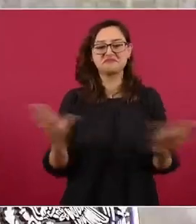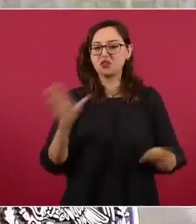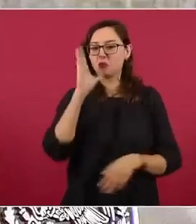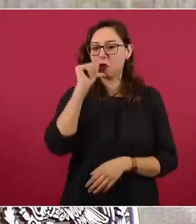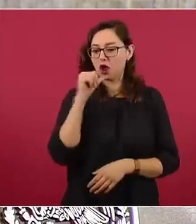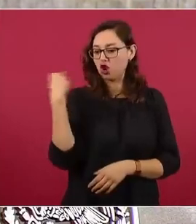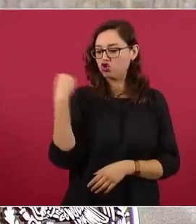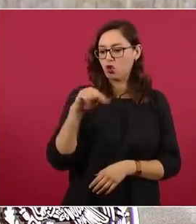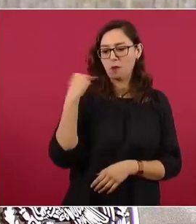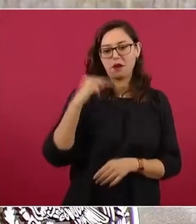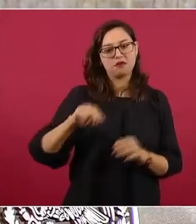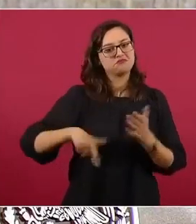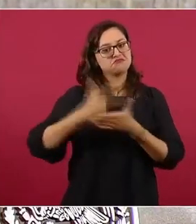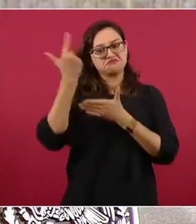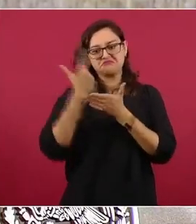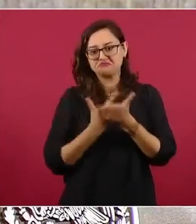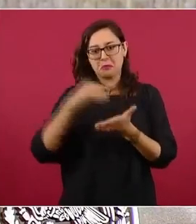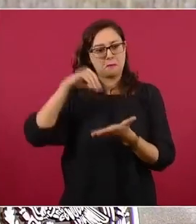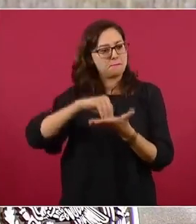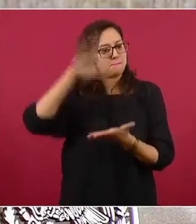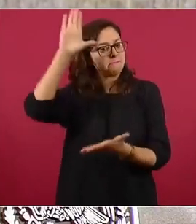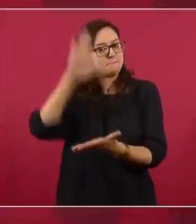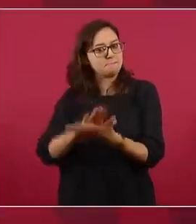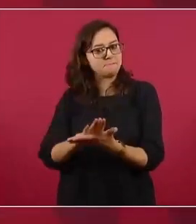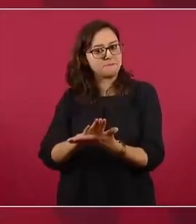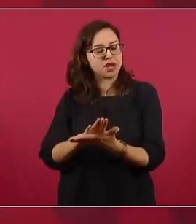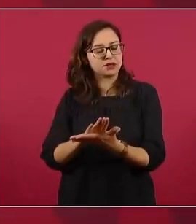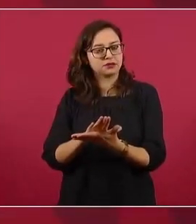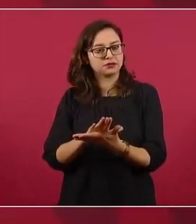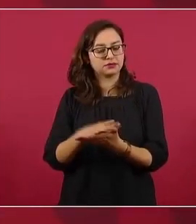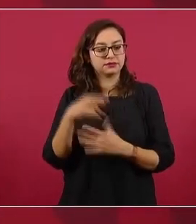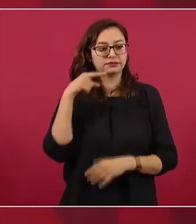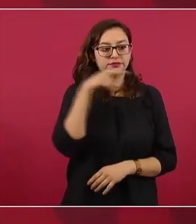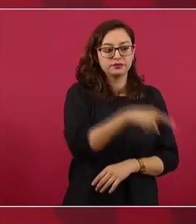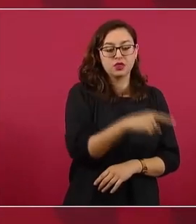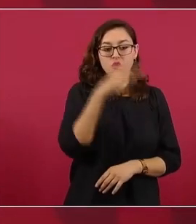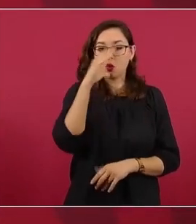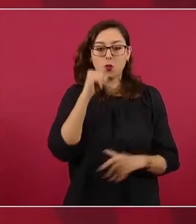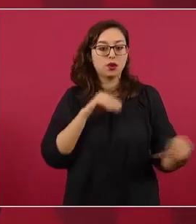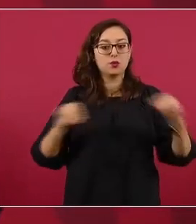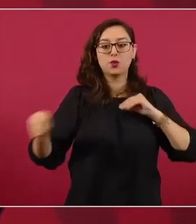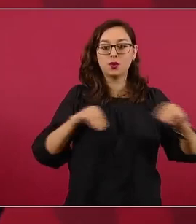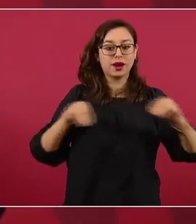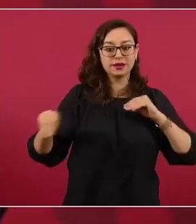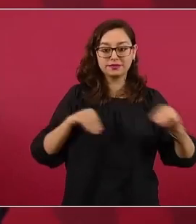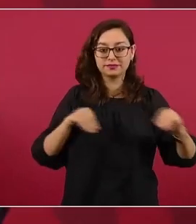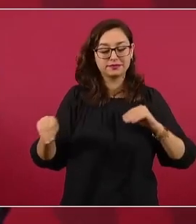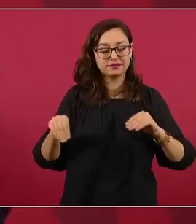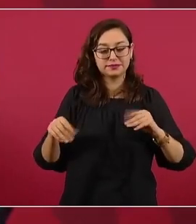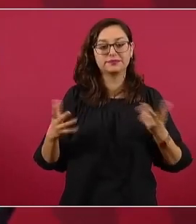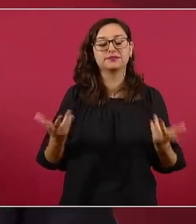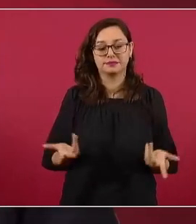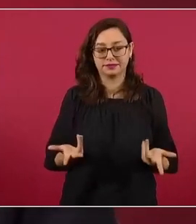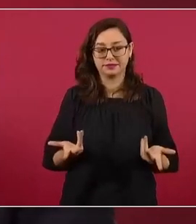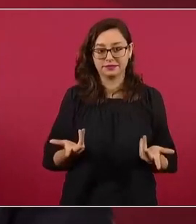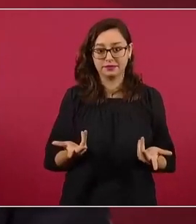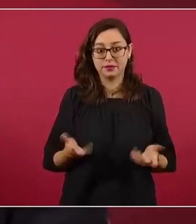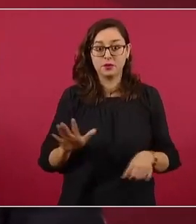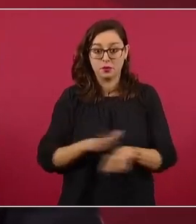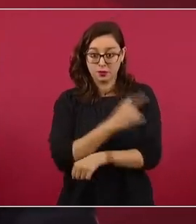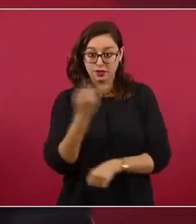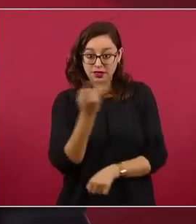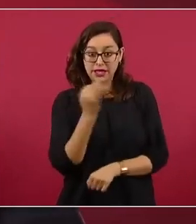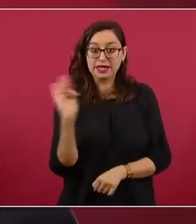Entonces, esta es una medida de prevención de operaciones que puedan estar atentando